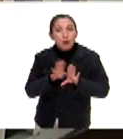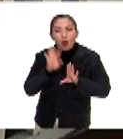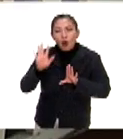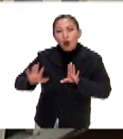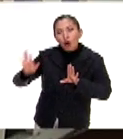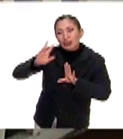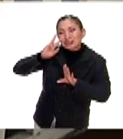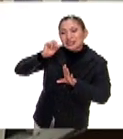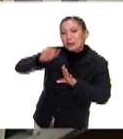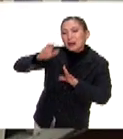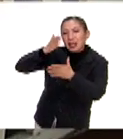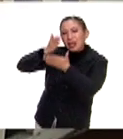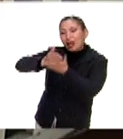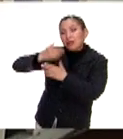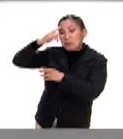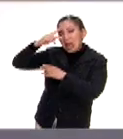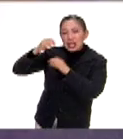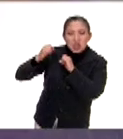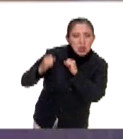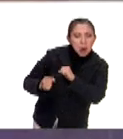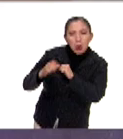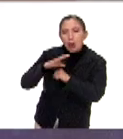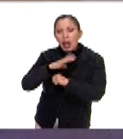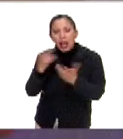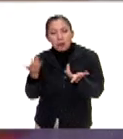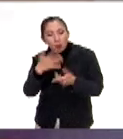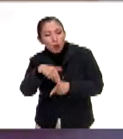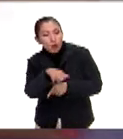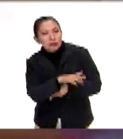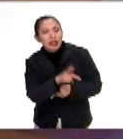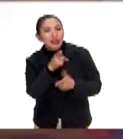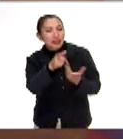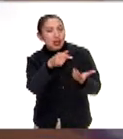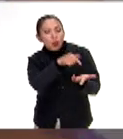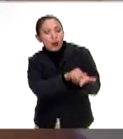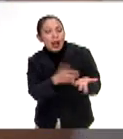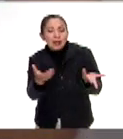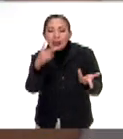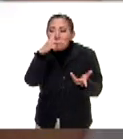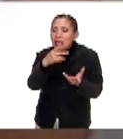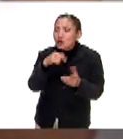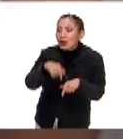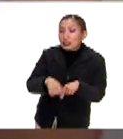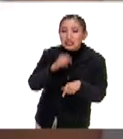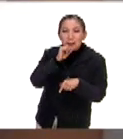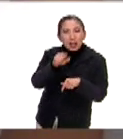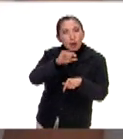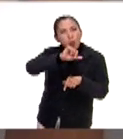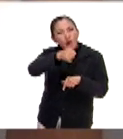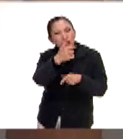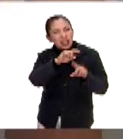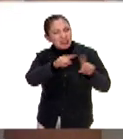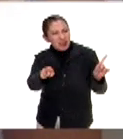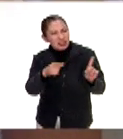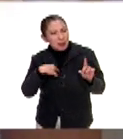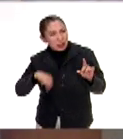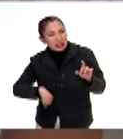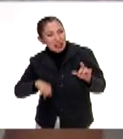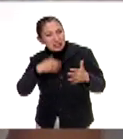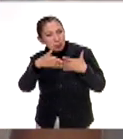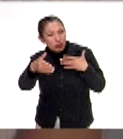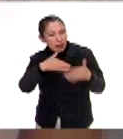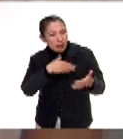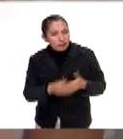las lecturas que siempre damos, lo nacional, en la búsqueda de lo local y del nacionalismo, sino también su interés en la